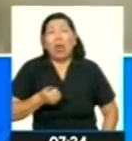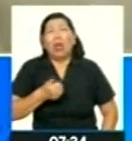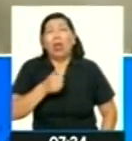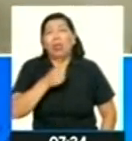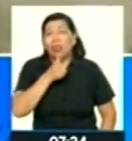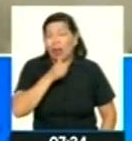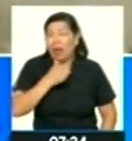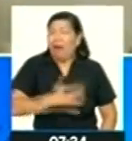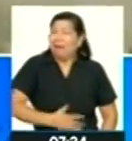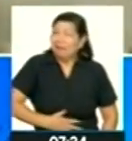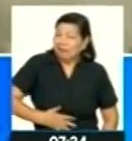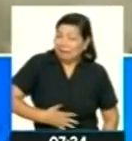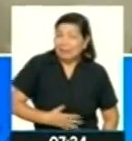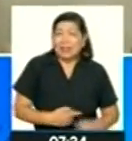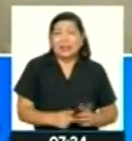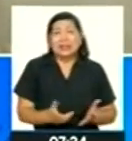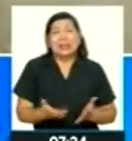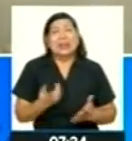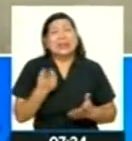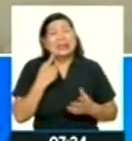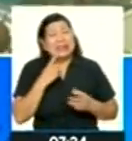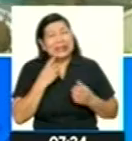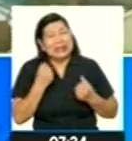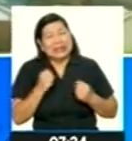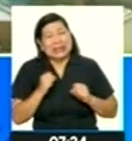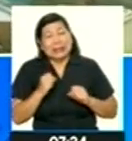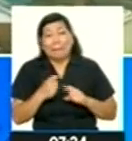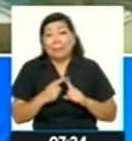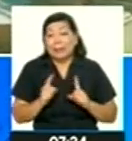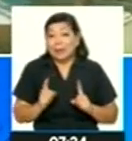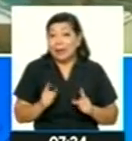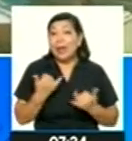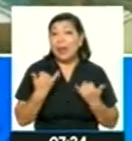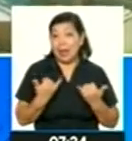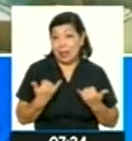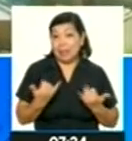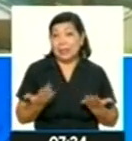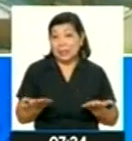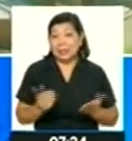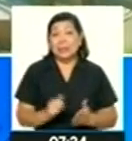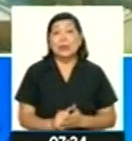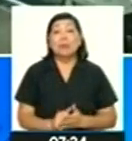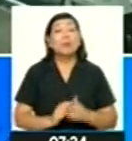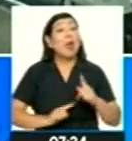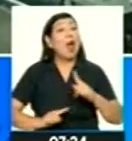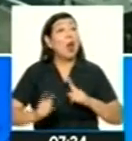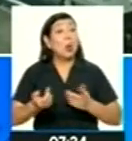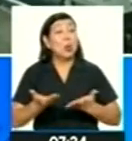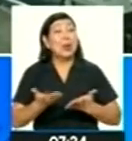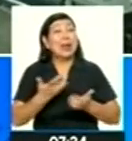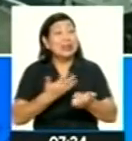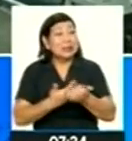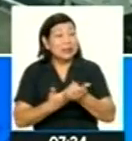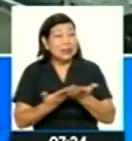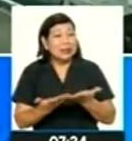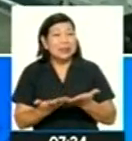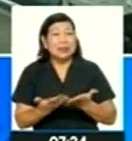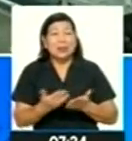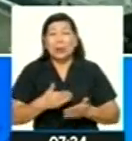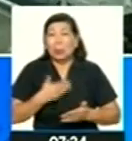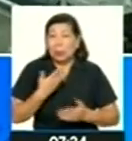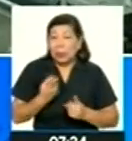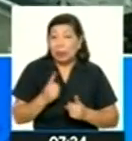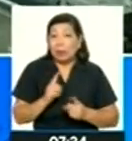abdominal intenso, irritabilidad. En esos casos, o algún tipo de sangrado, en esos casos hay que acudir a